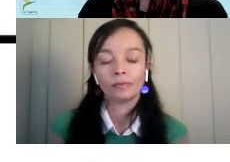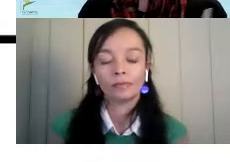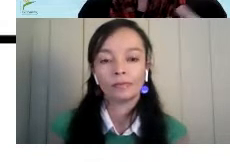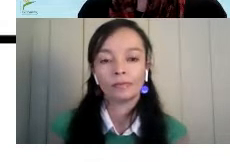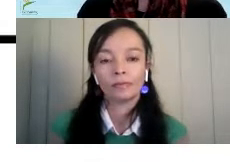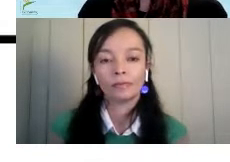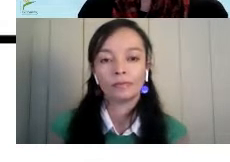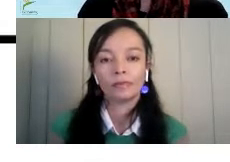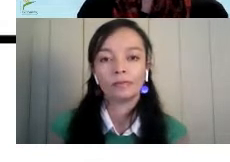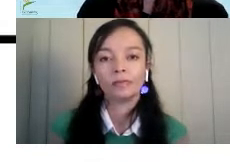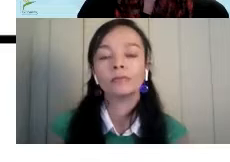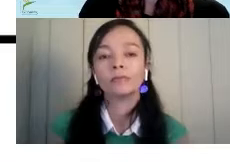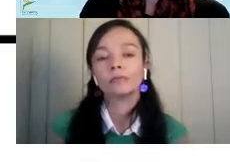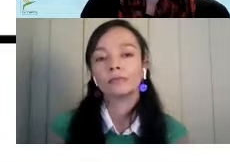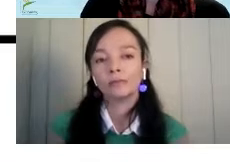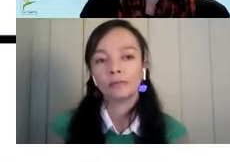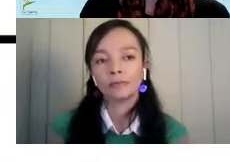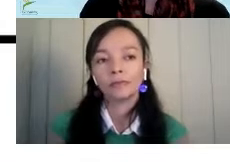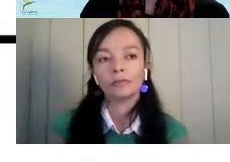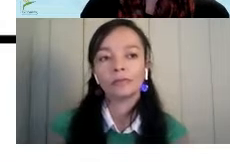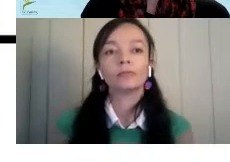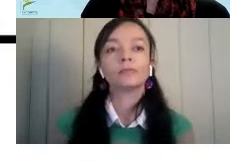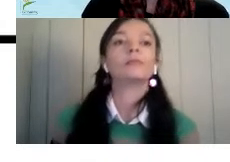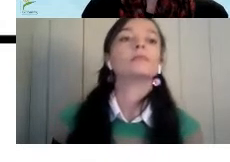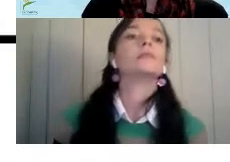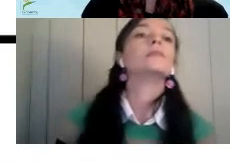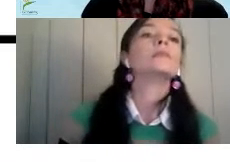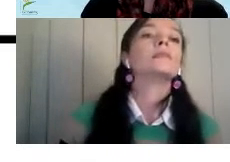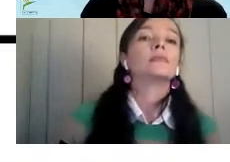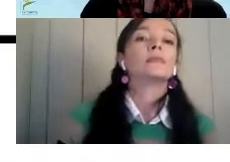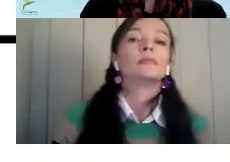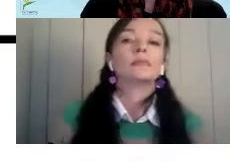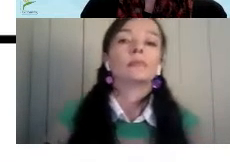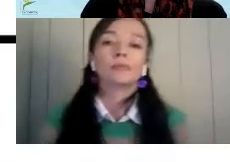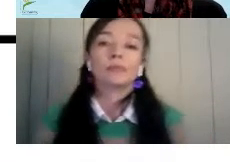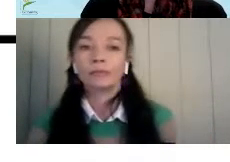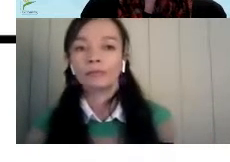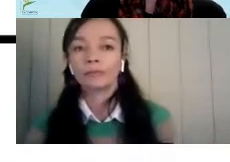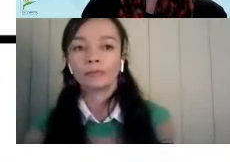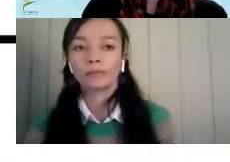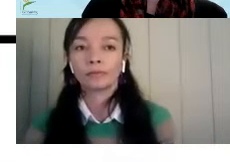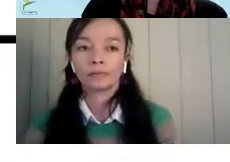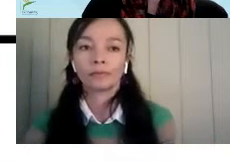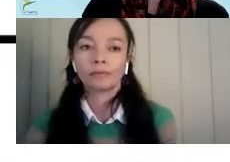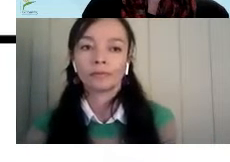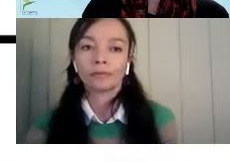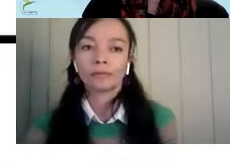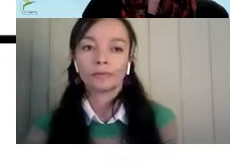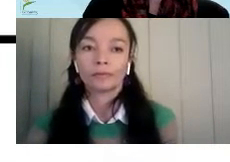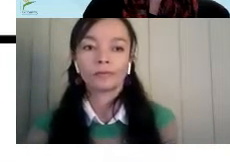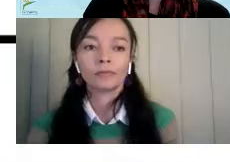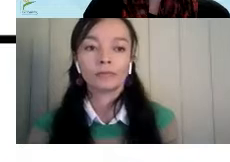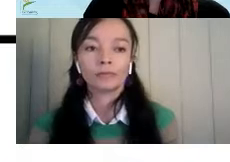señas, por ejemplo, el lenguaje de señas americano. Pero en realidad van a hacer transición al lenguaje que